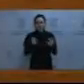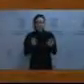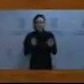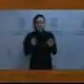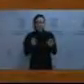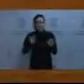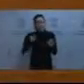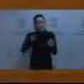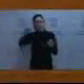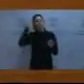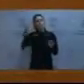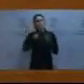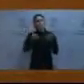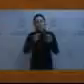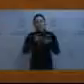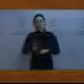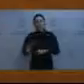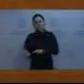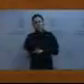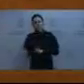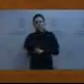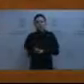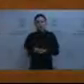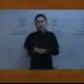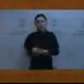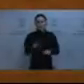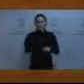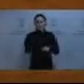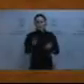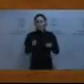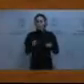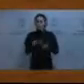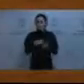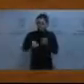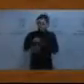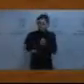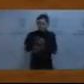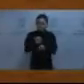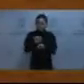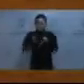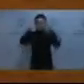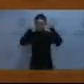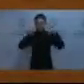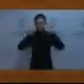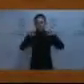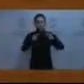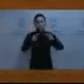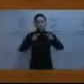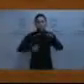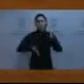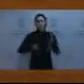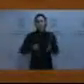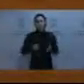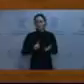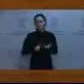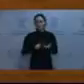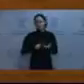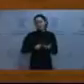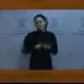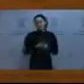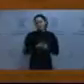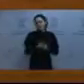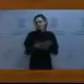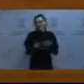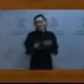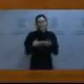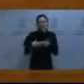un orgullo de Asturias. Ya no voy a hablar de las terraturas cambiadas, no les voy a hablar de la Guardia Civil, de intervenciones, de laboratorios cerrados y